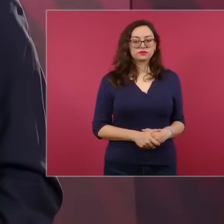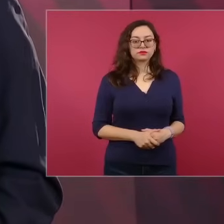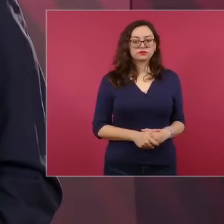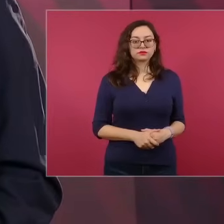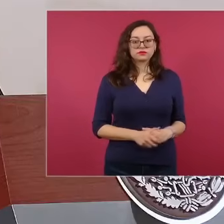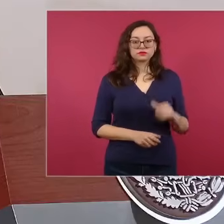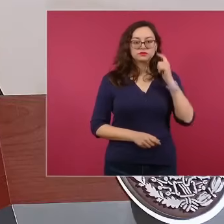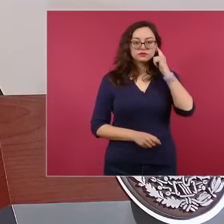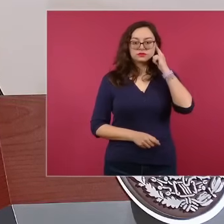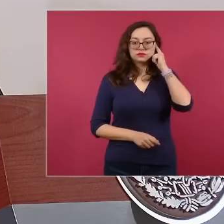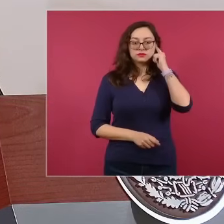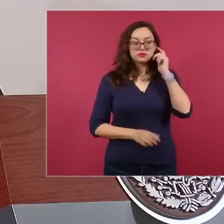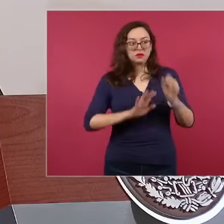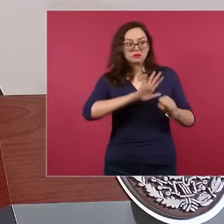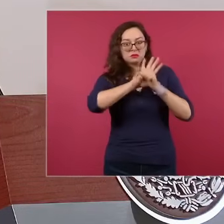chantajear por nadie.